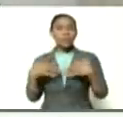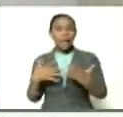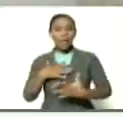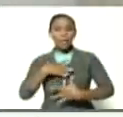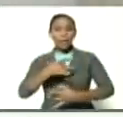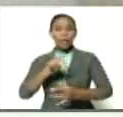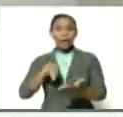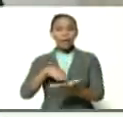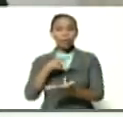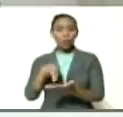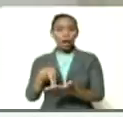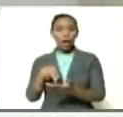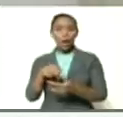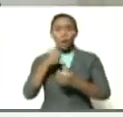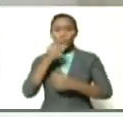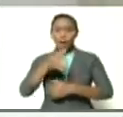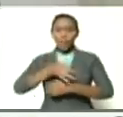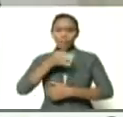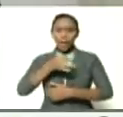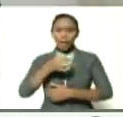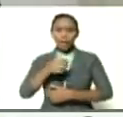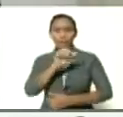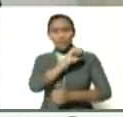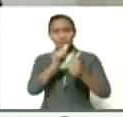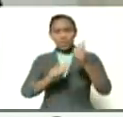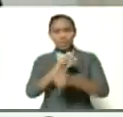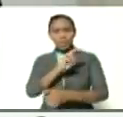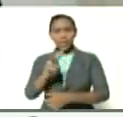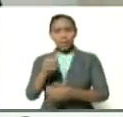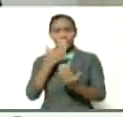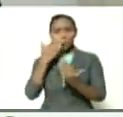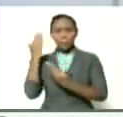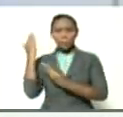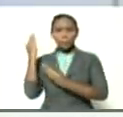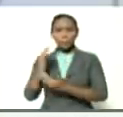interés nacional. Muy buenas tardes, vicepresidenta, la escuchamos.